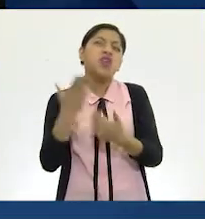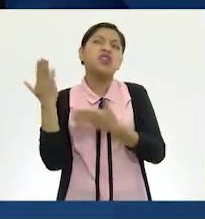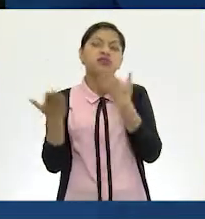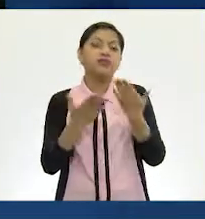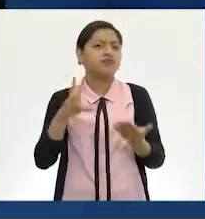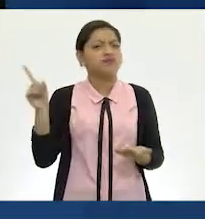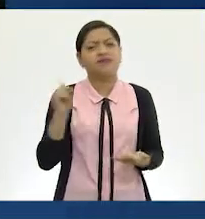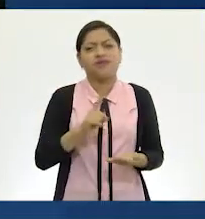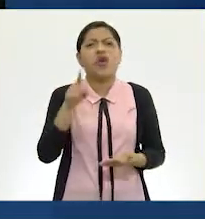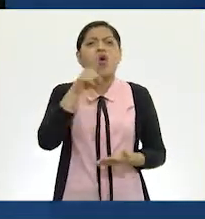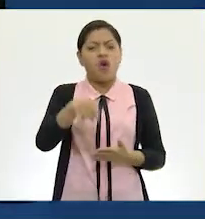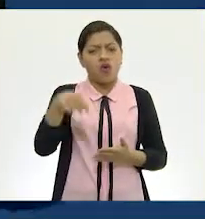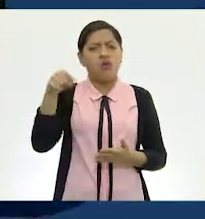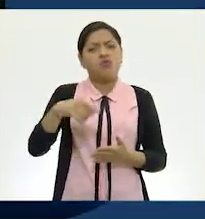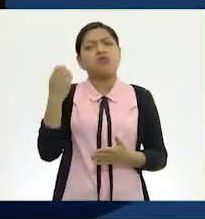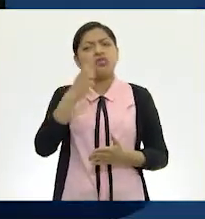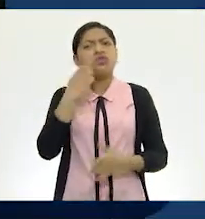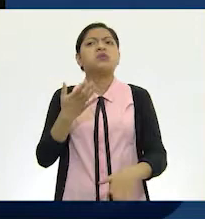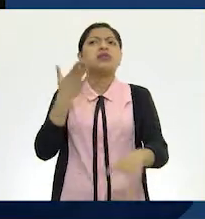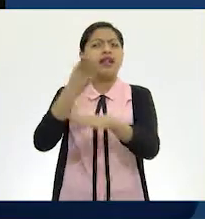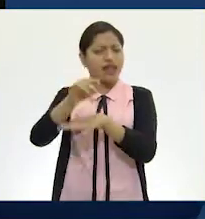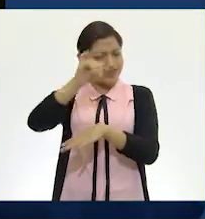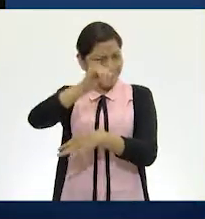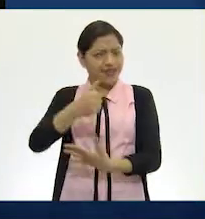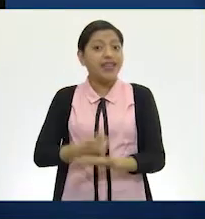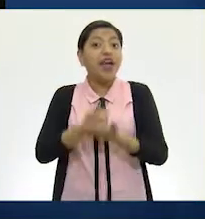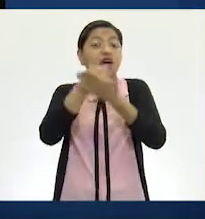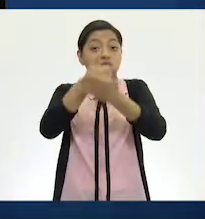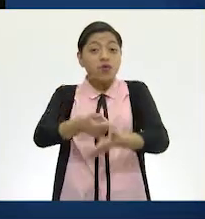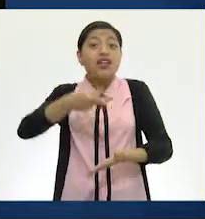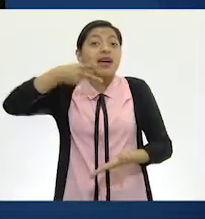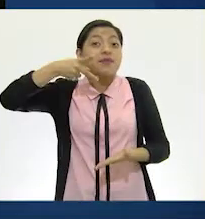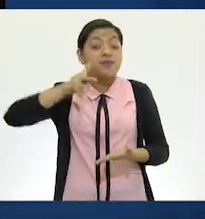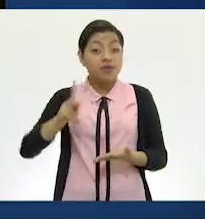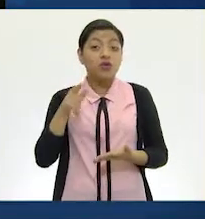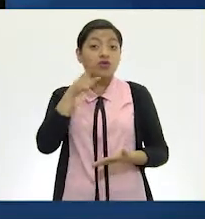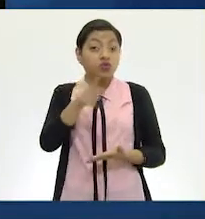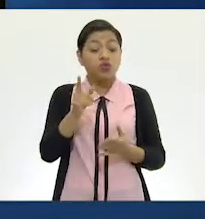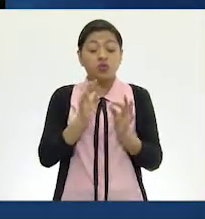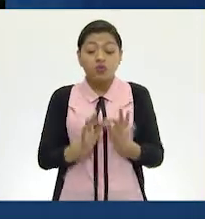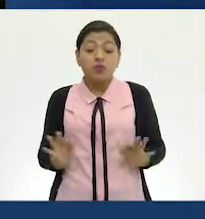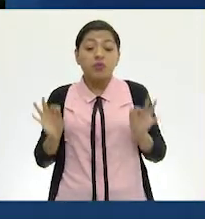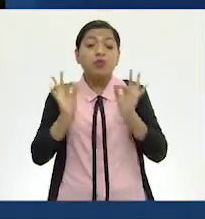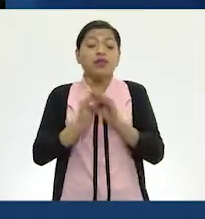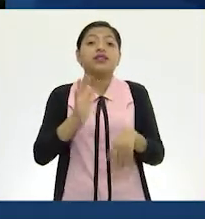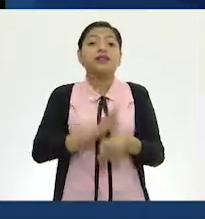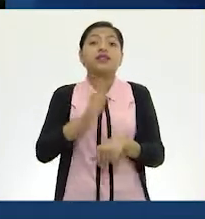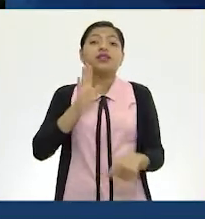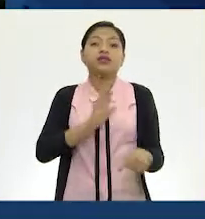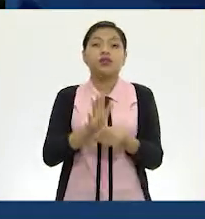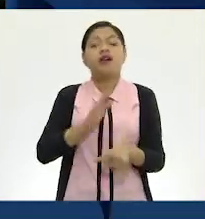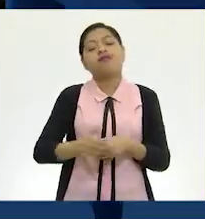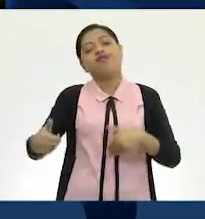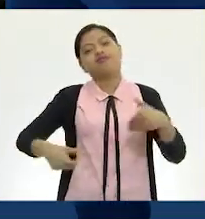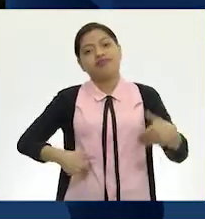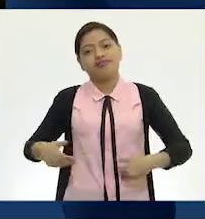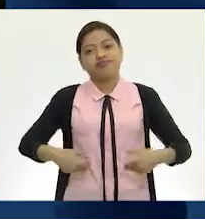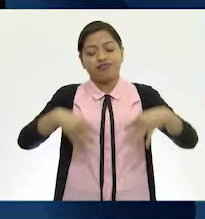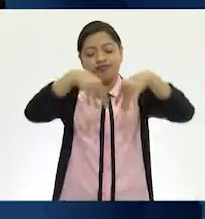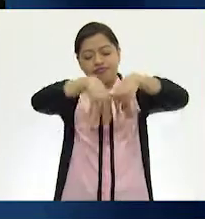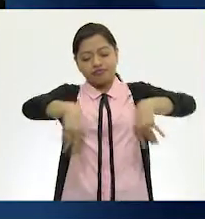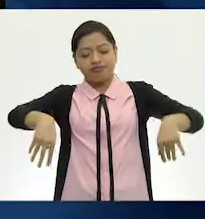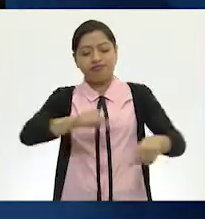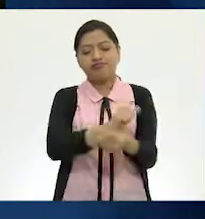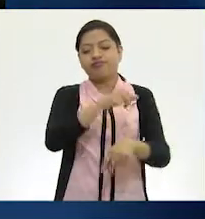nos da muchas herramientas, nos profesionaliza, pero lo que importa en el teatro es la práctica real. Entonces, que sin miedo